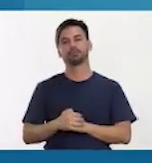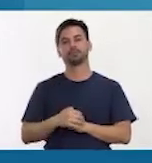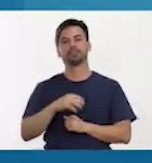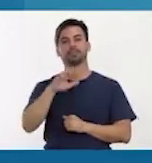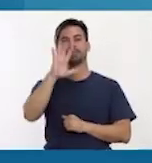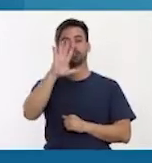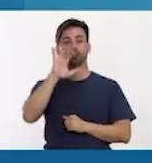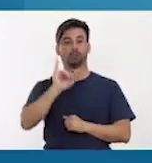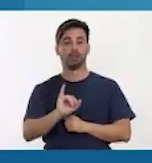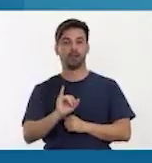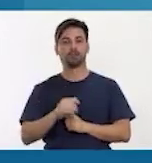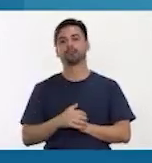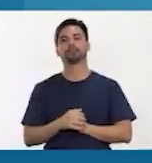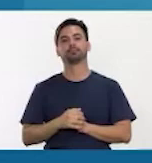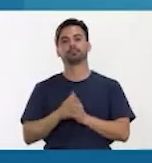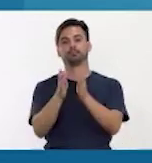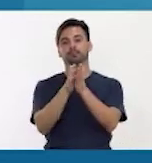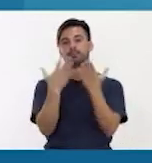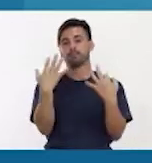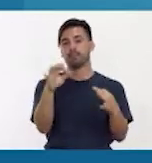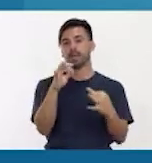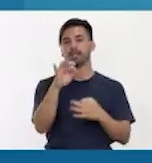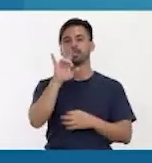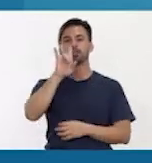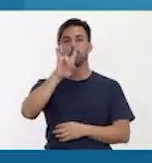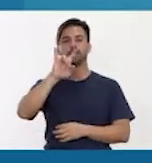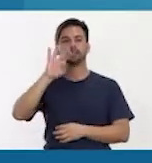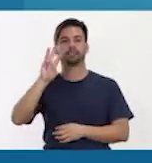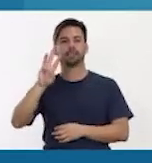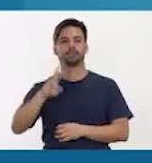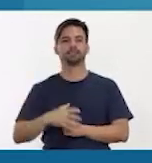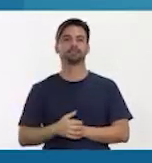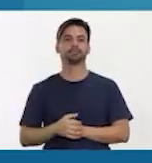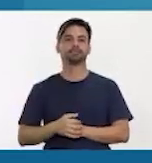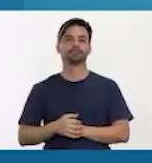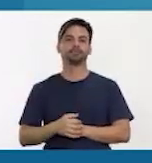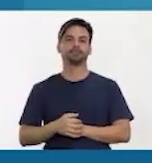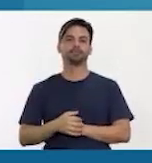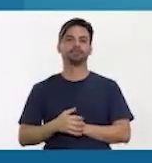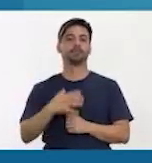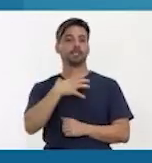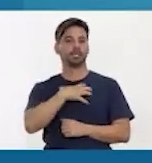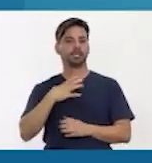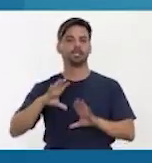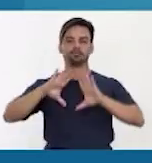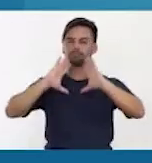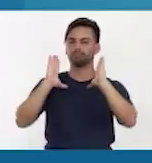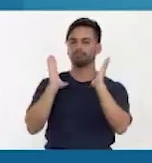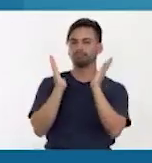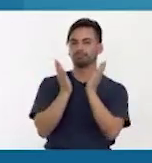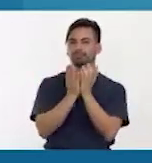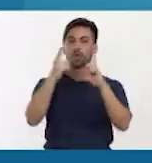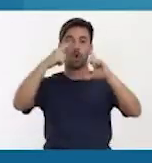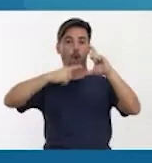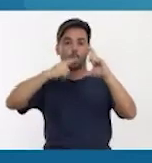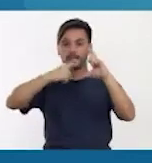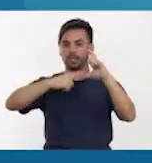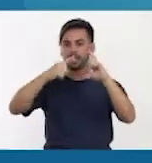6 de la página 93, que abarcan todos estos contenidos que hemos estado